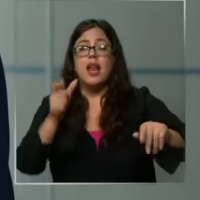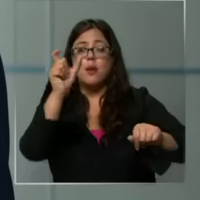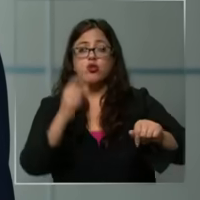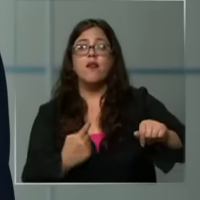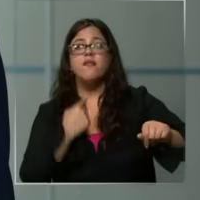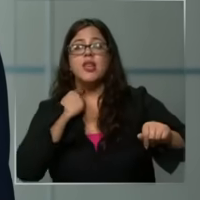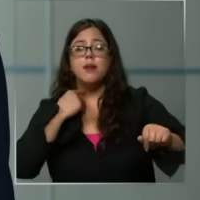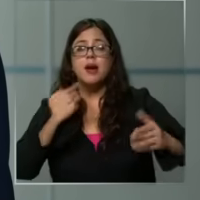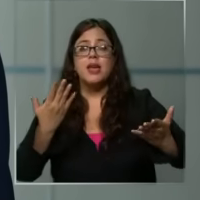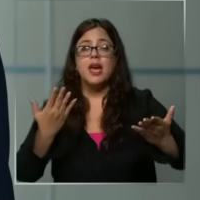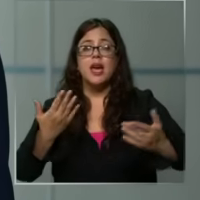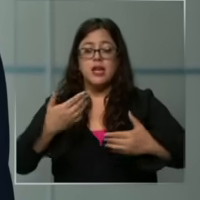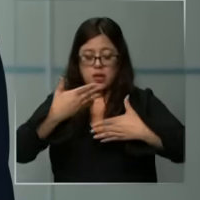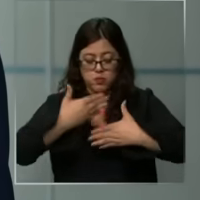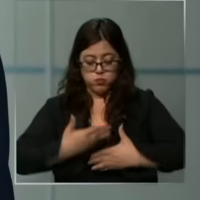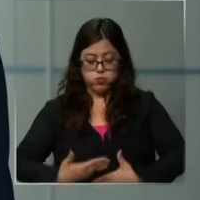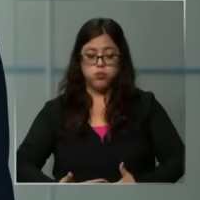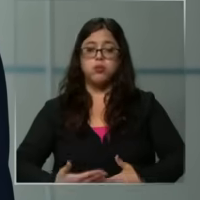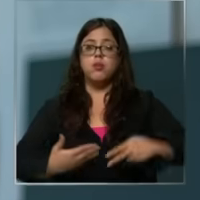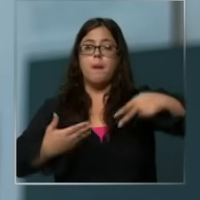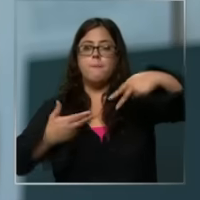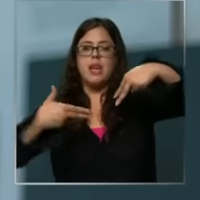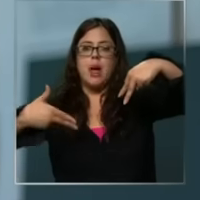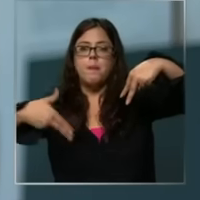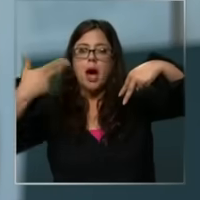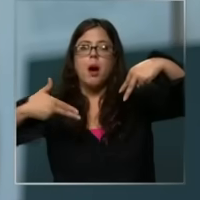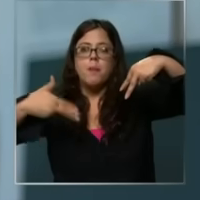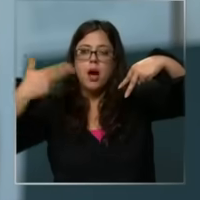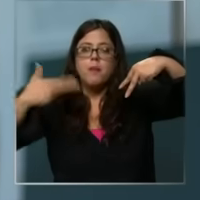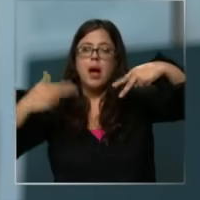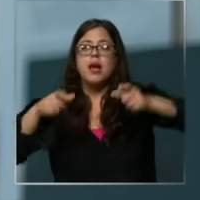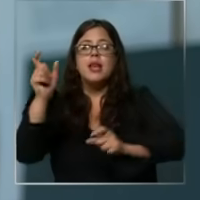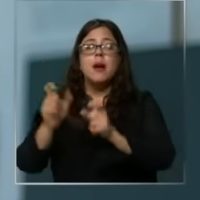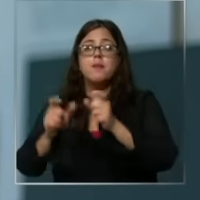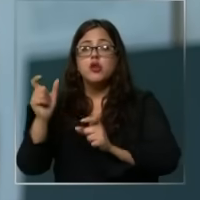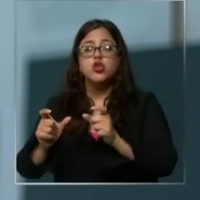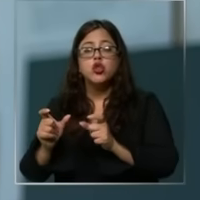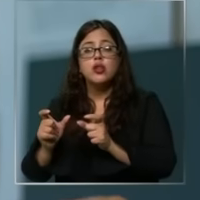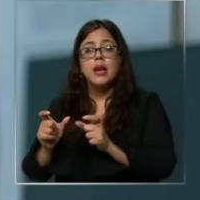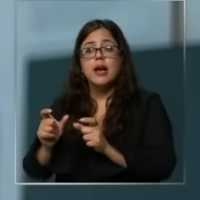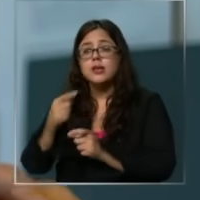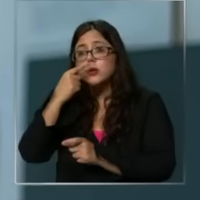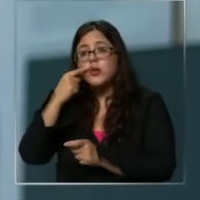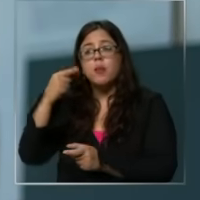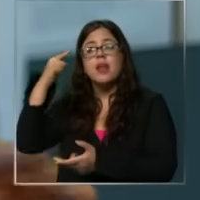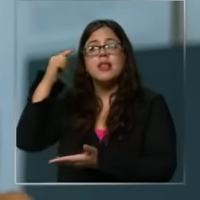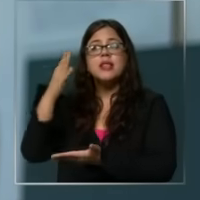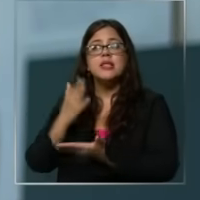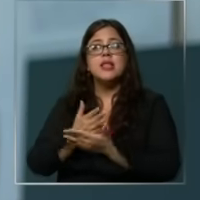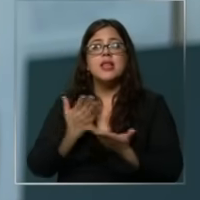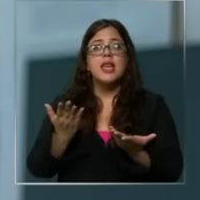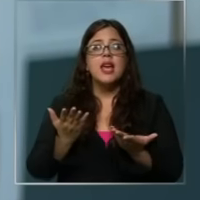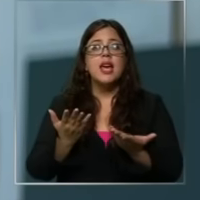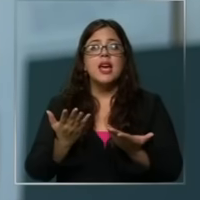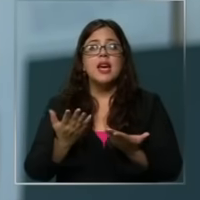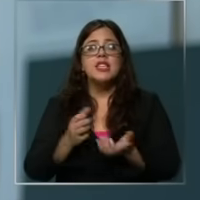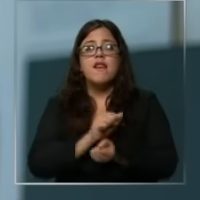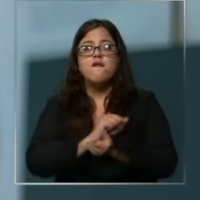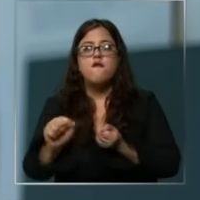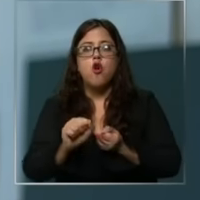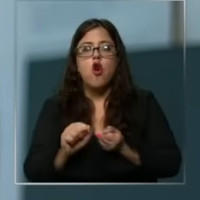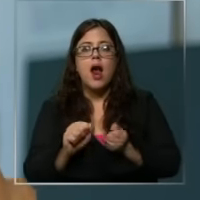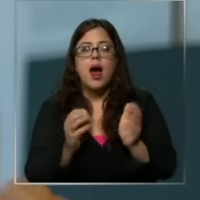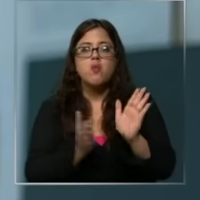víctima en la zona baja del cuerpo, particularmente las piernas. Los imputados toman la decisión de tratar de deshacerse de la evidencia. Y la